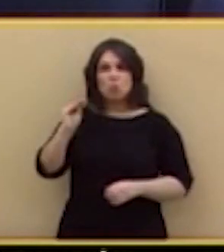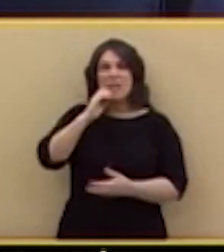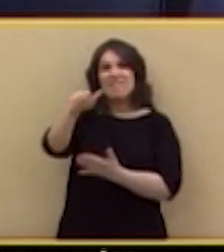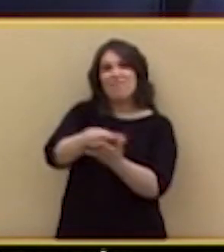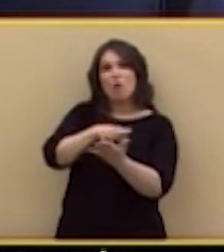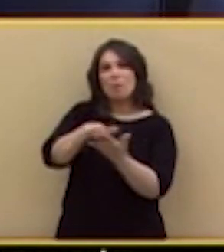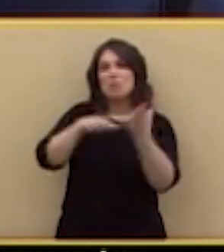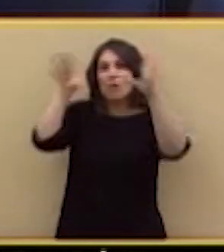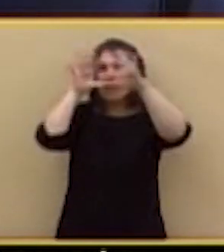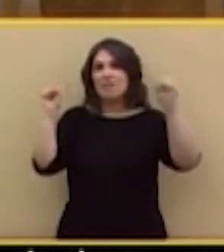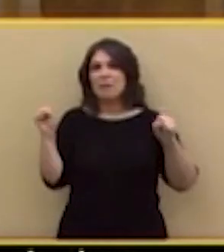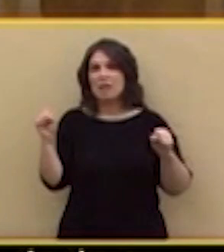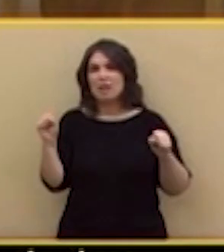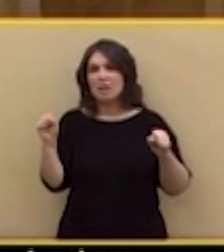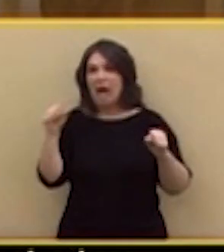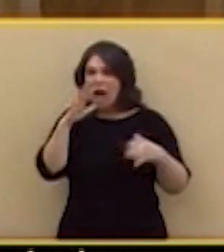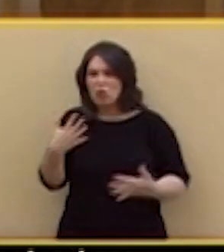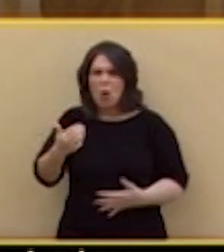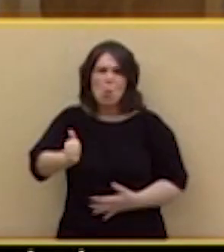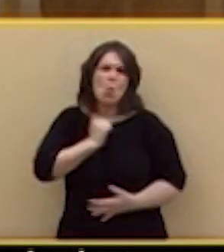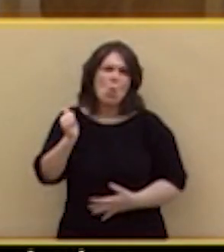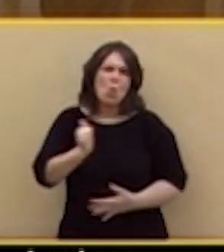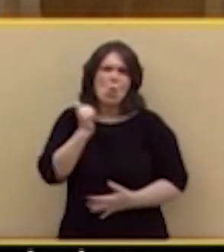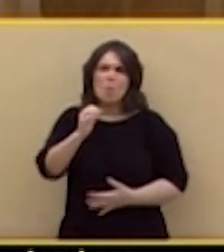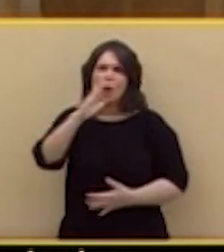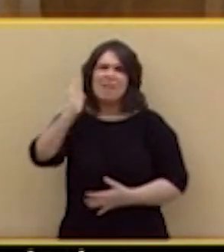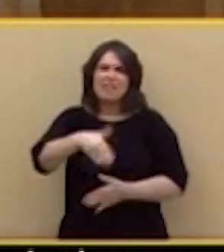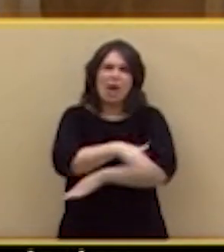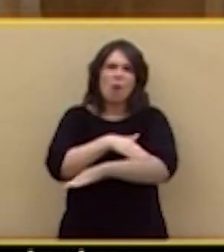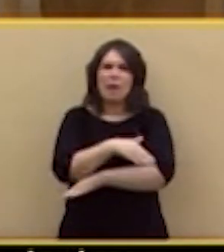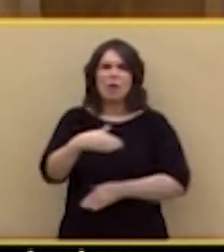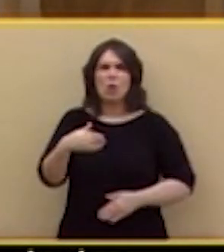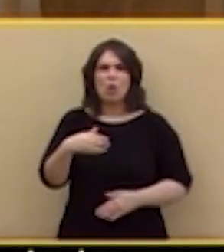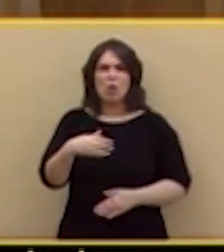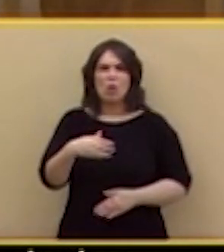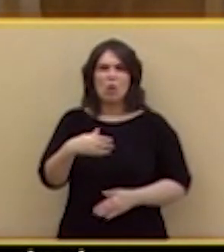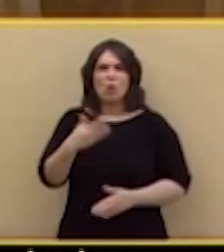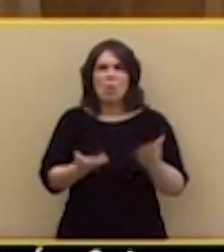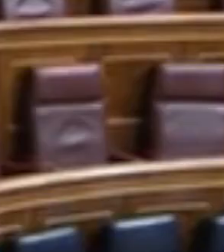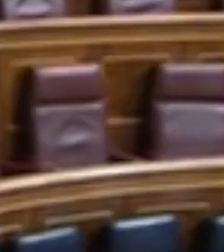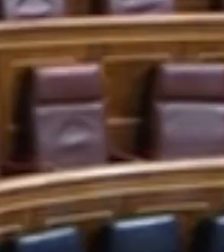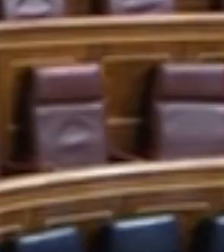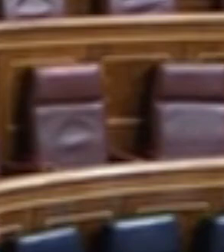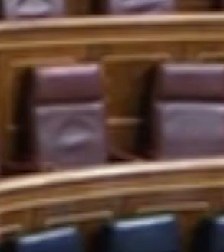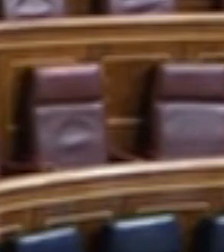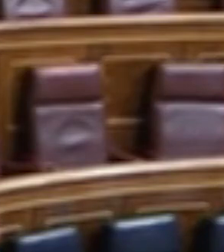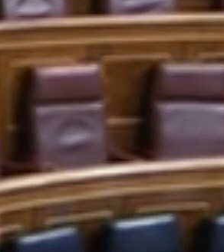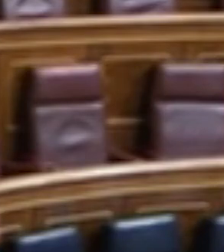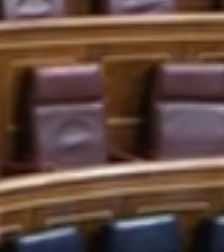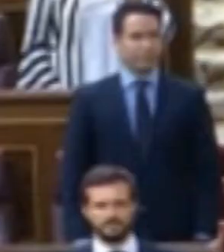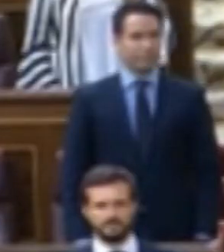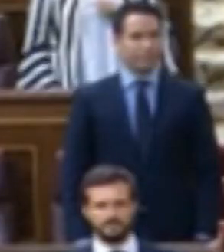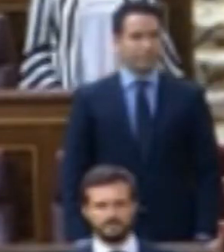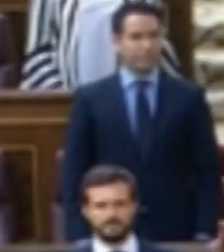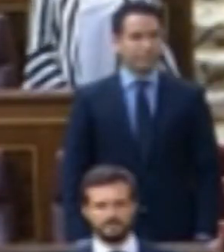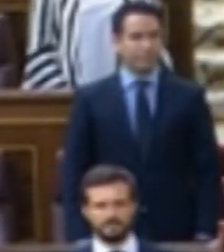falsos ahora porque les afecten a ustedes que lo que lo eran con Alsasu. Un tenso y